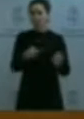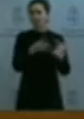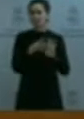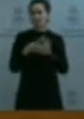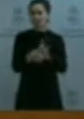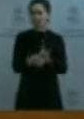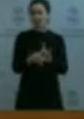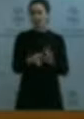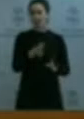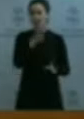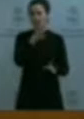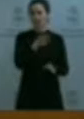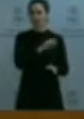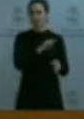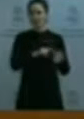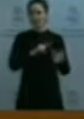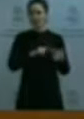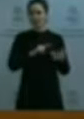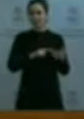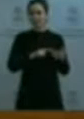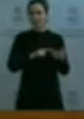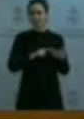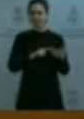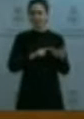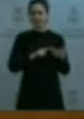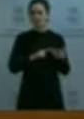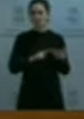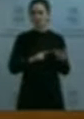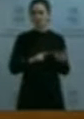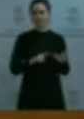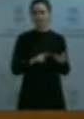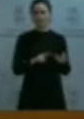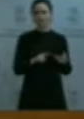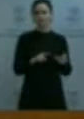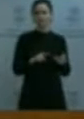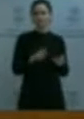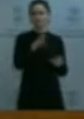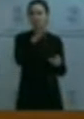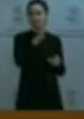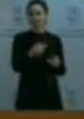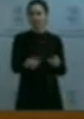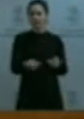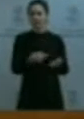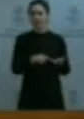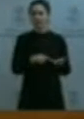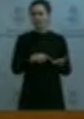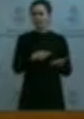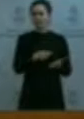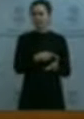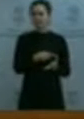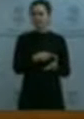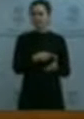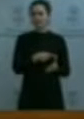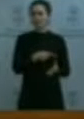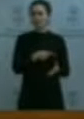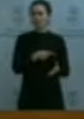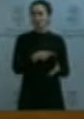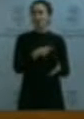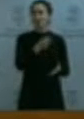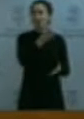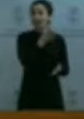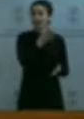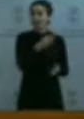al mismo tiempo nos encontrábamos con que había 81 denuncias en el Ayuntamiento de Gijón. En la Oficina del Consumidor de Gijón había